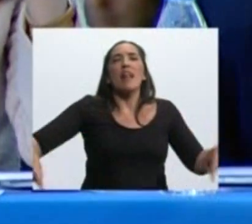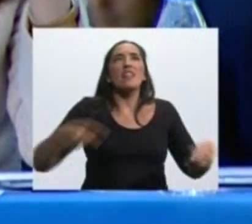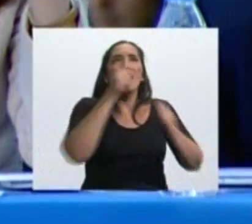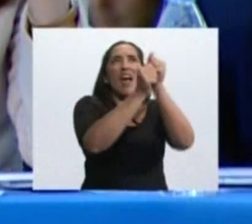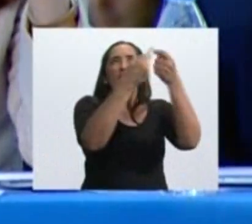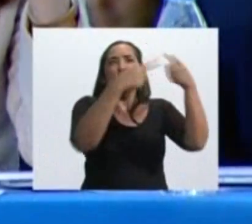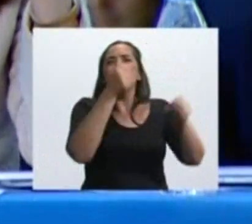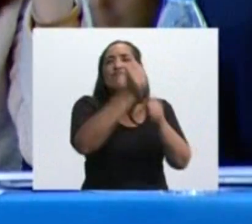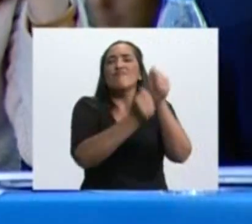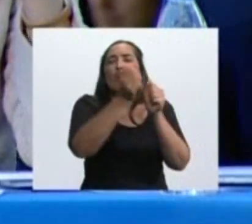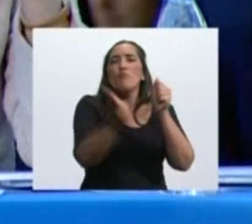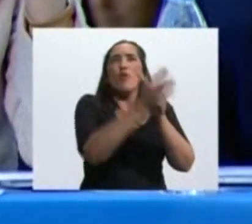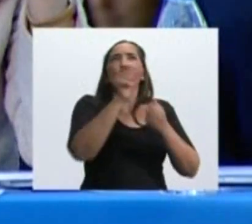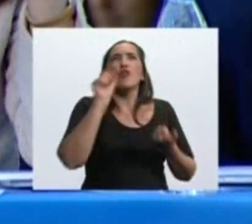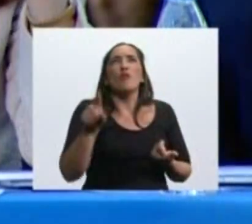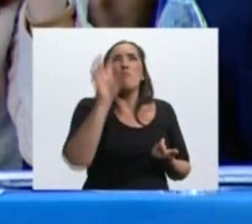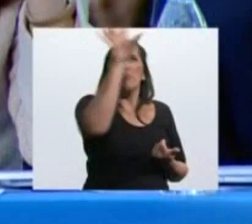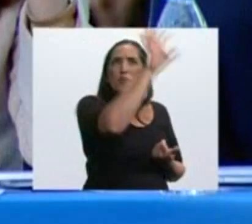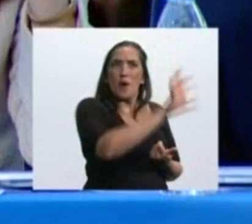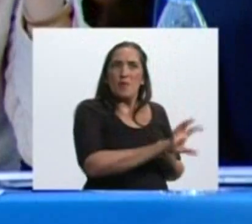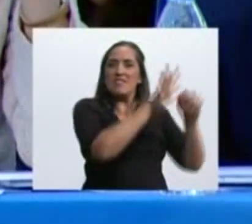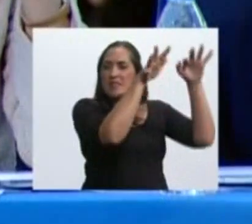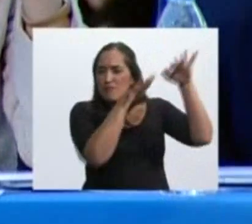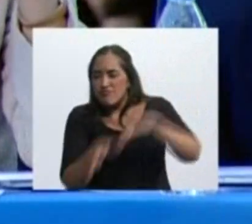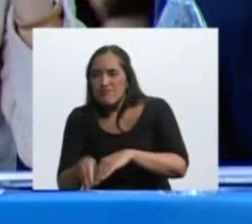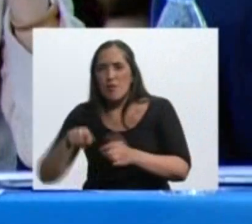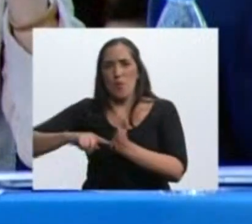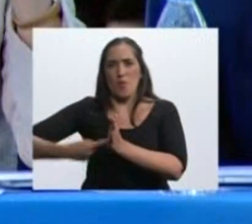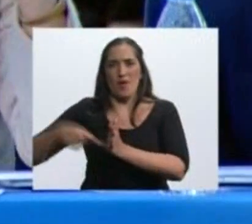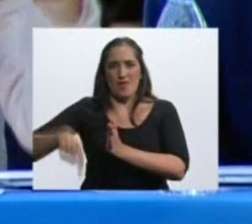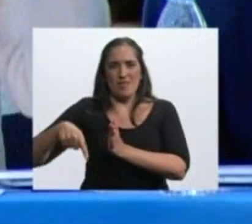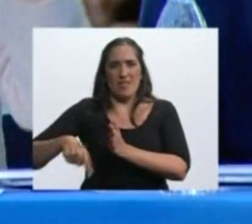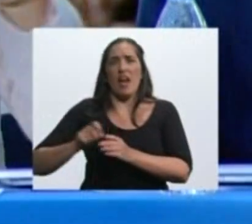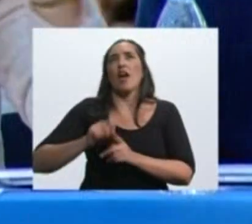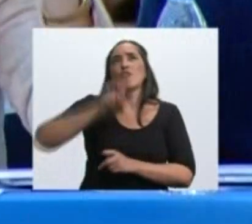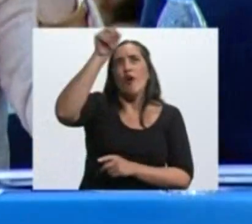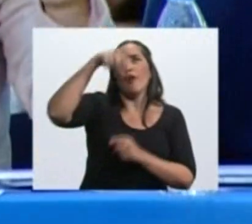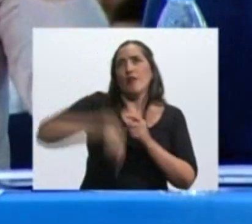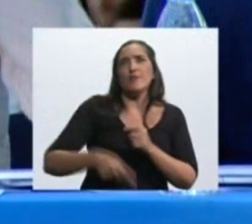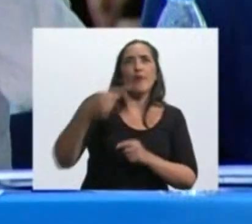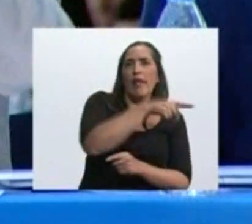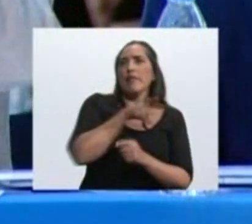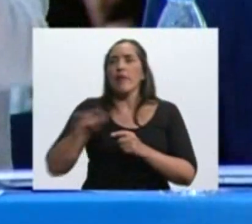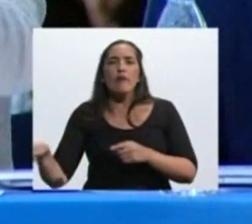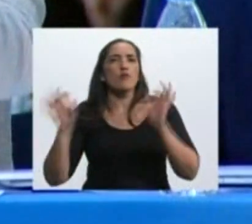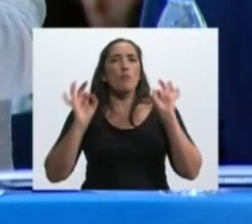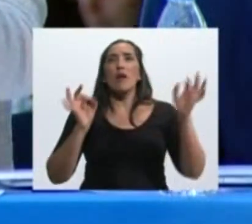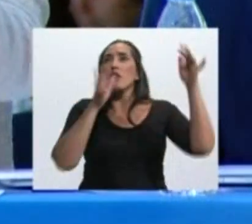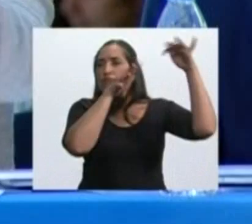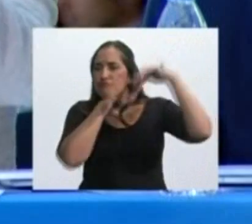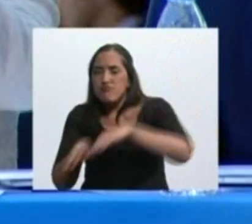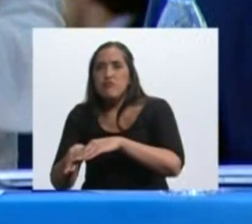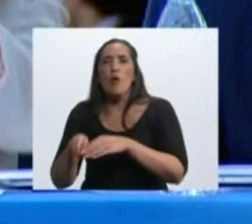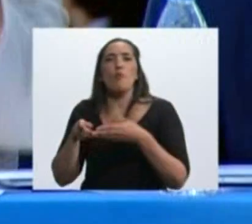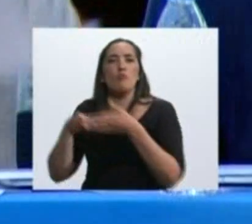procesar de los distintos puntos del país, del norte, del sur, del este, del oeste, y que confluyera todo en el puerto